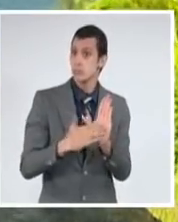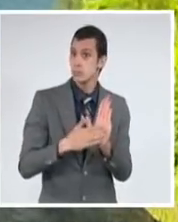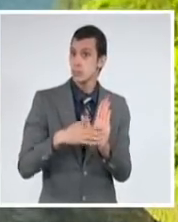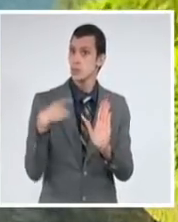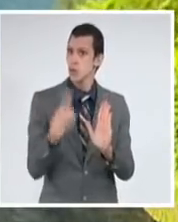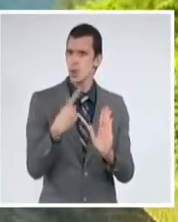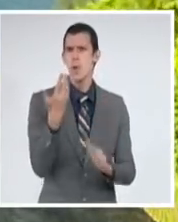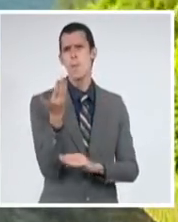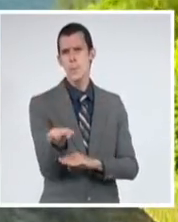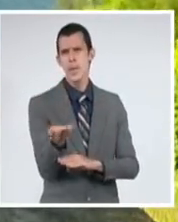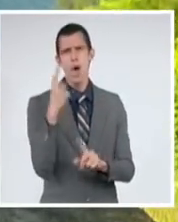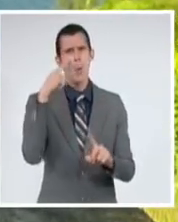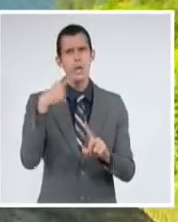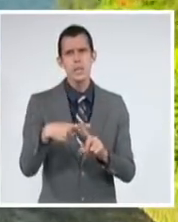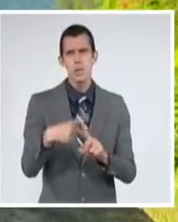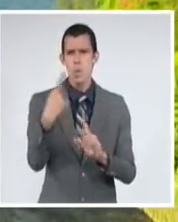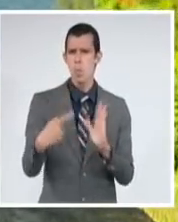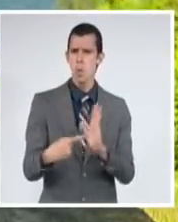de no cejar